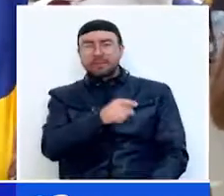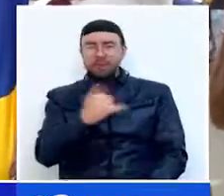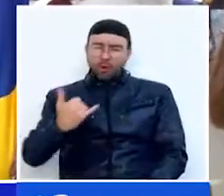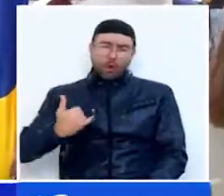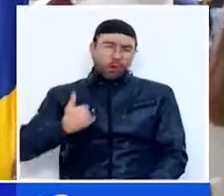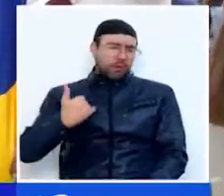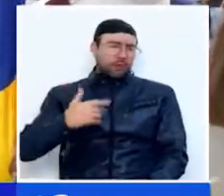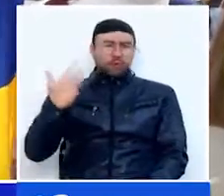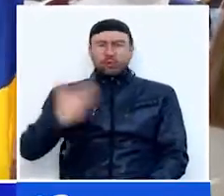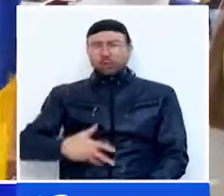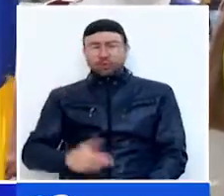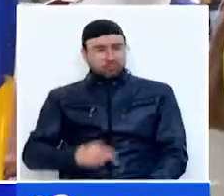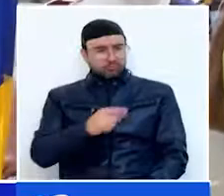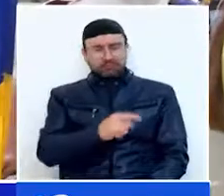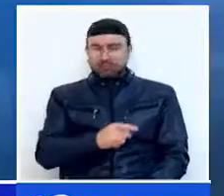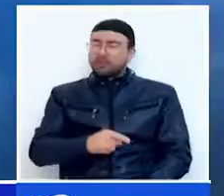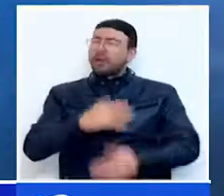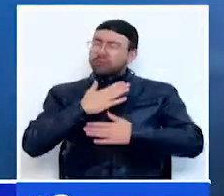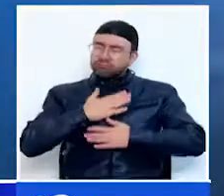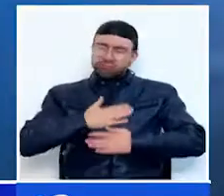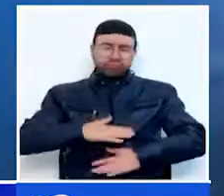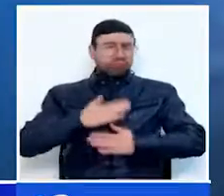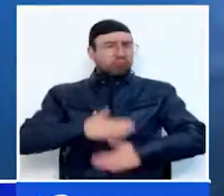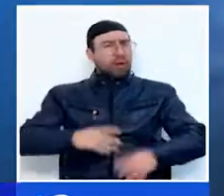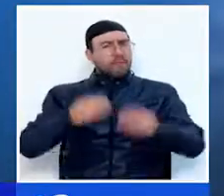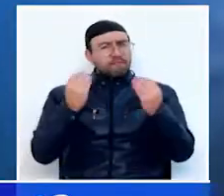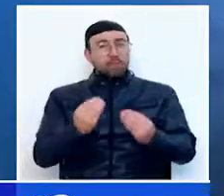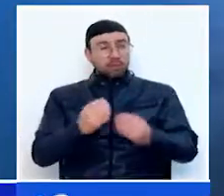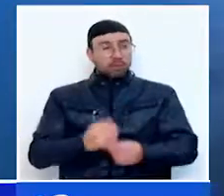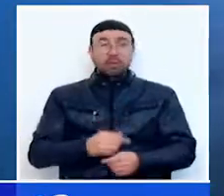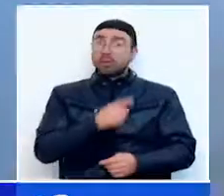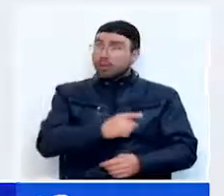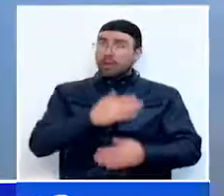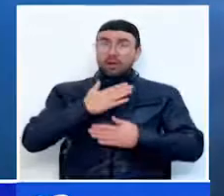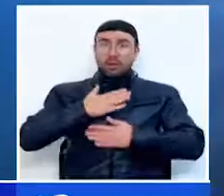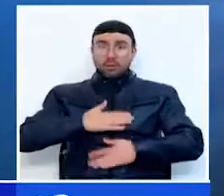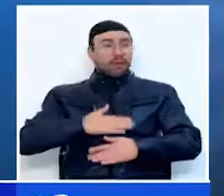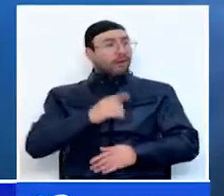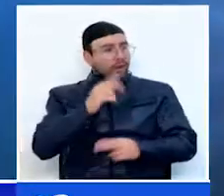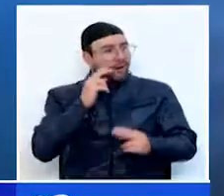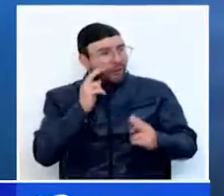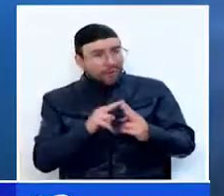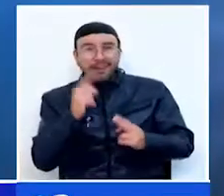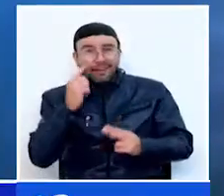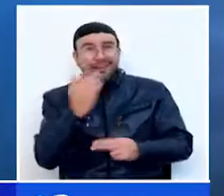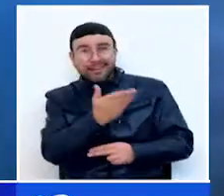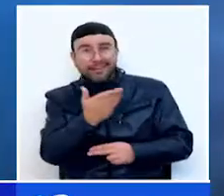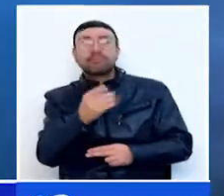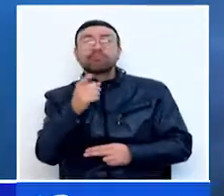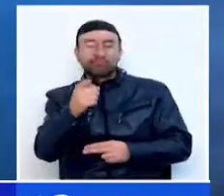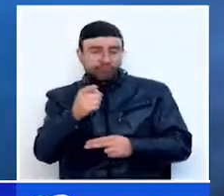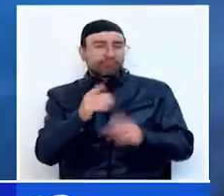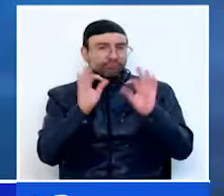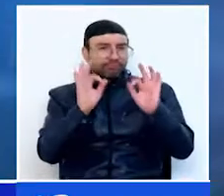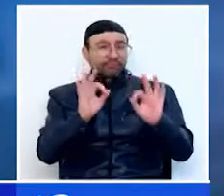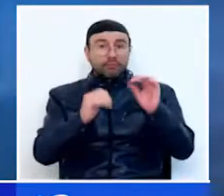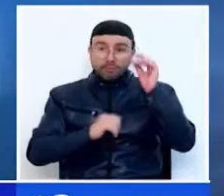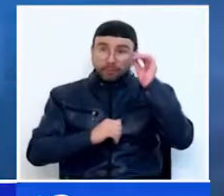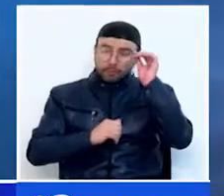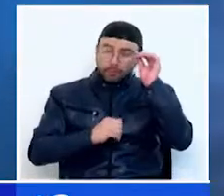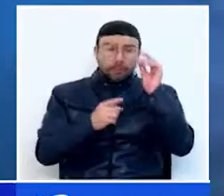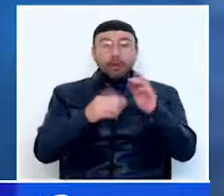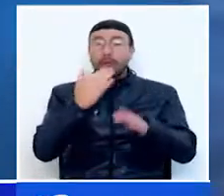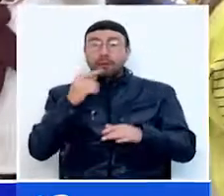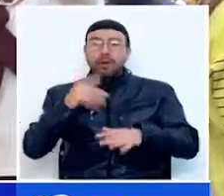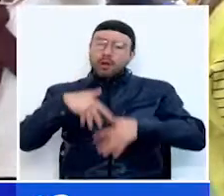se reconoció por ser muy pacifista. Un pacifista al que se le conoce por gestos muy característicos. Abrazar en algunas de